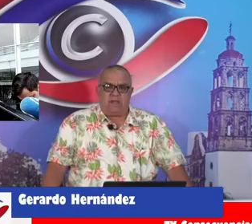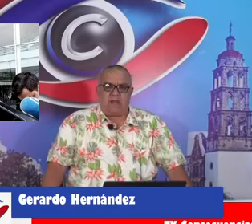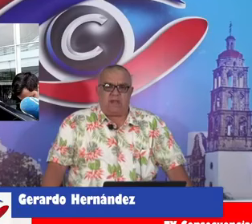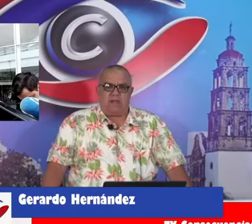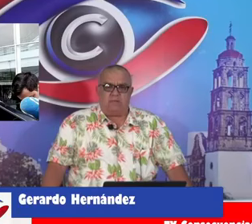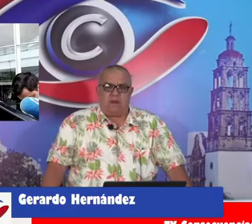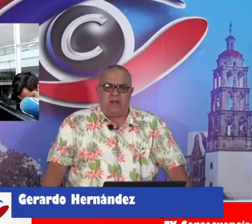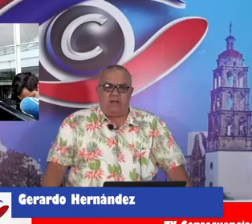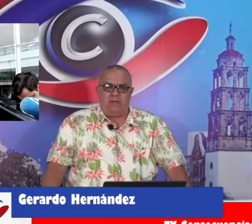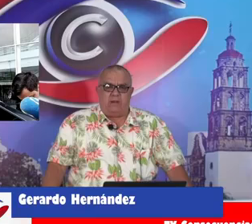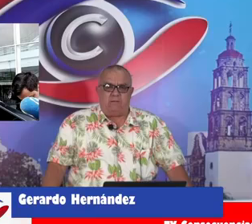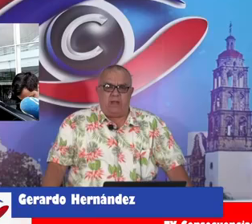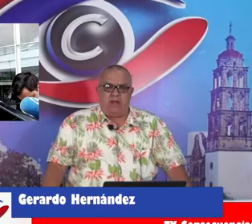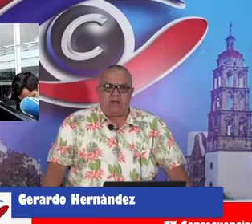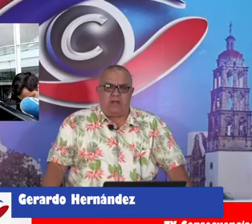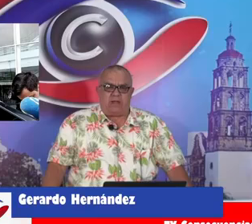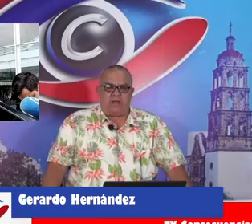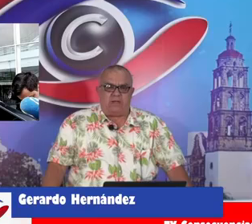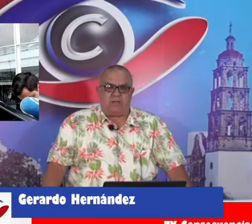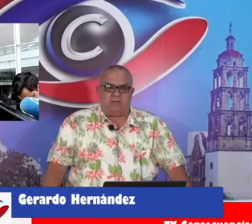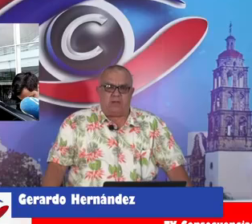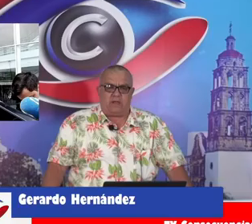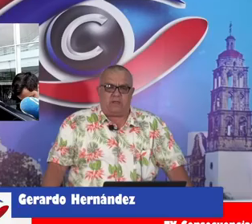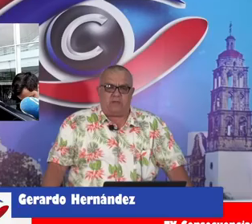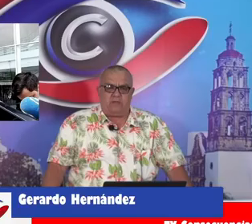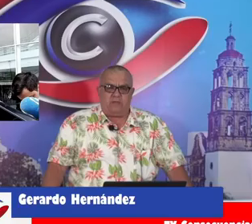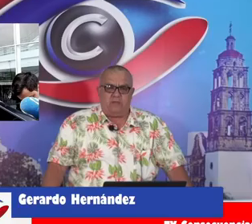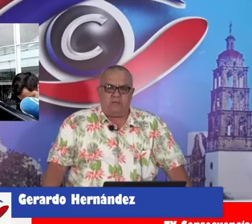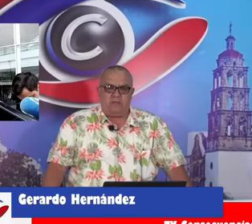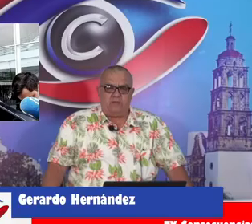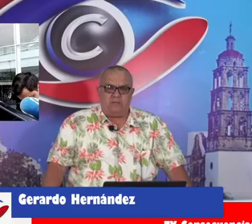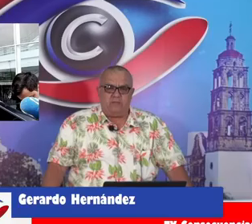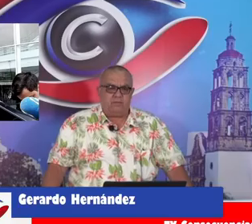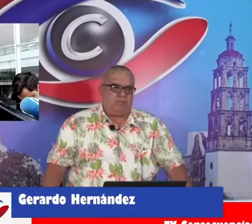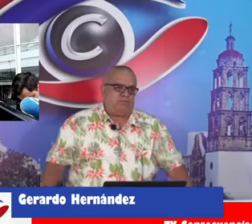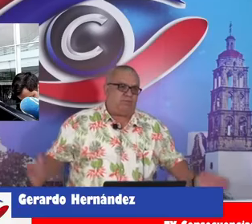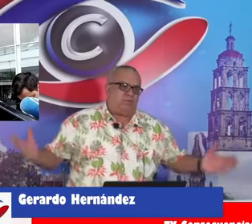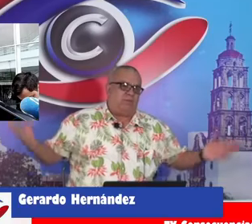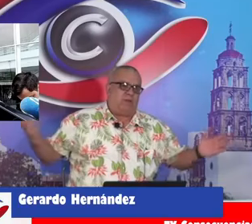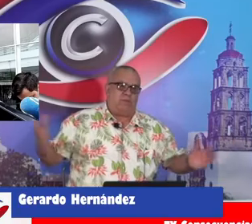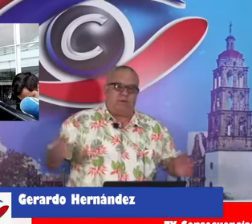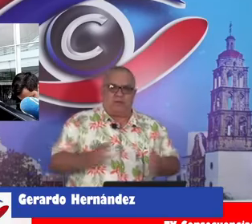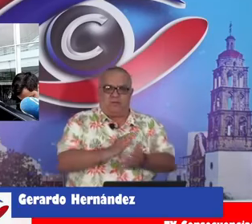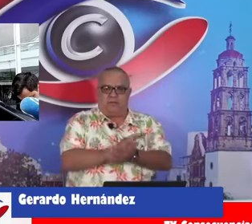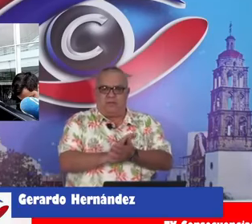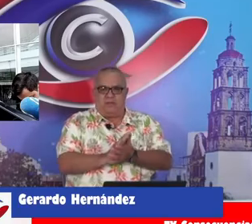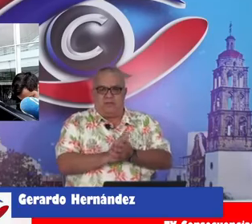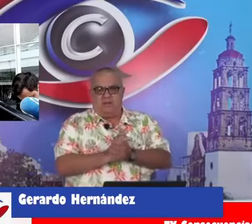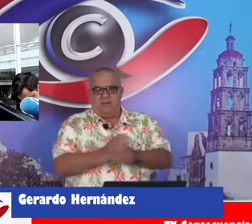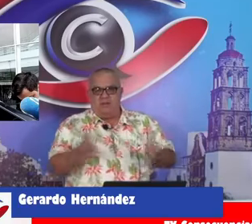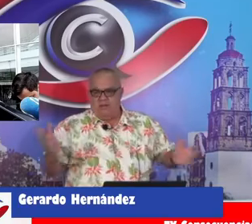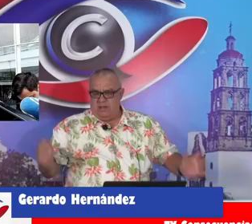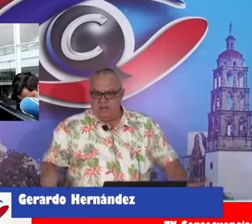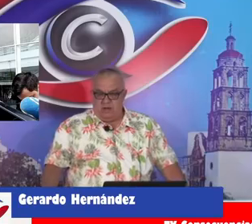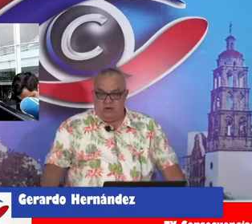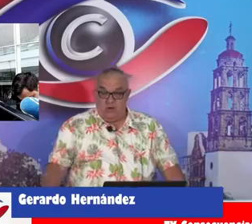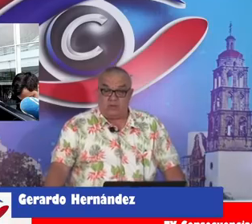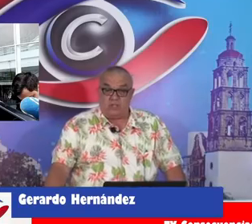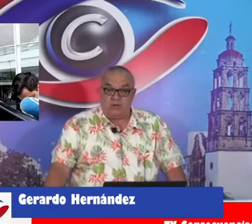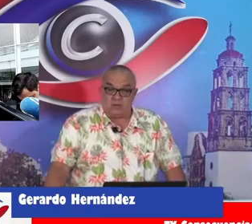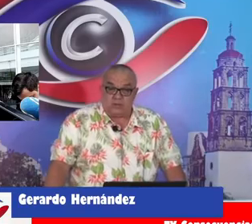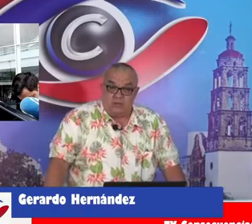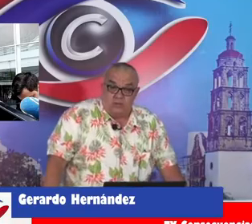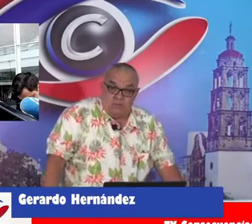imagínense la calidad moral de familia que tiene este sujeto, por el amor de Dios.